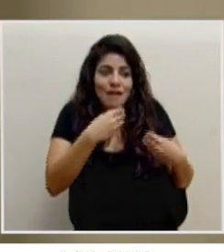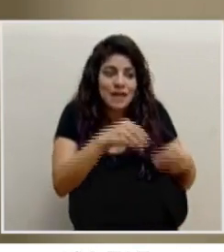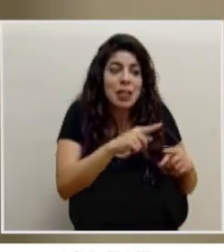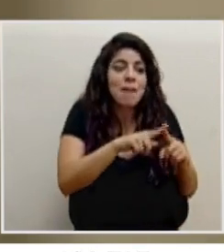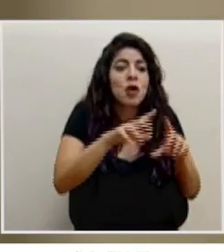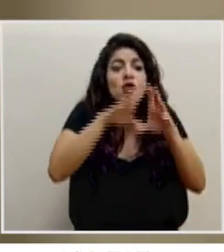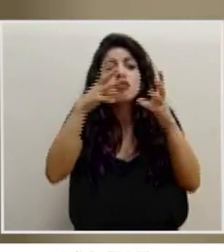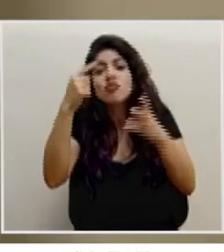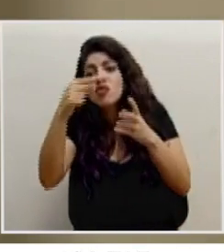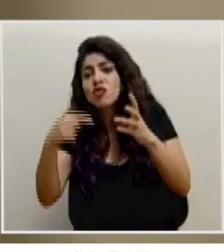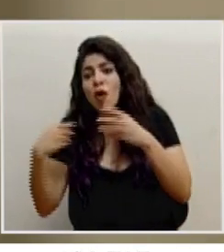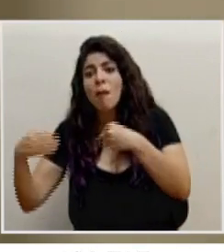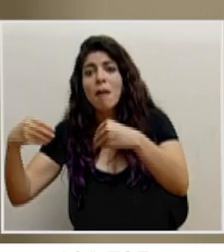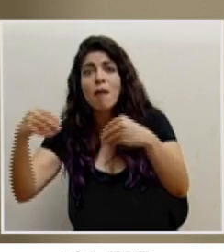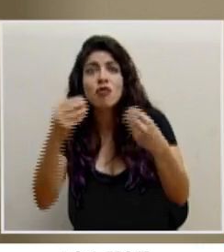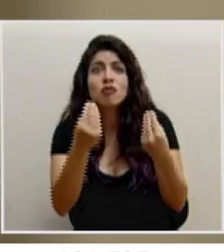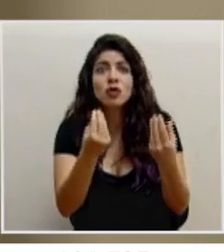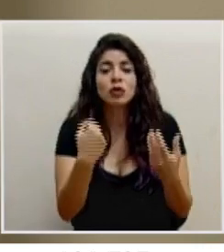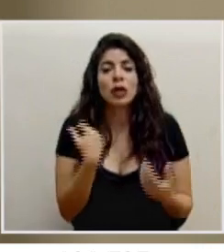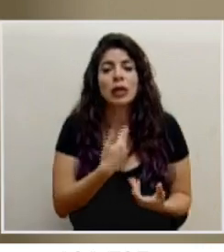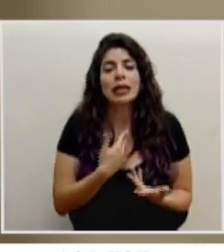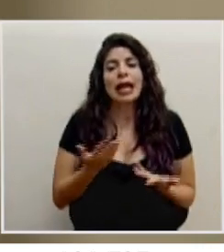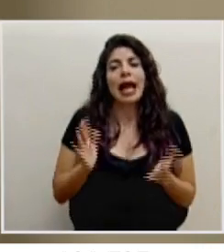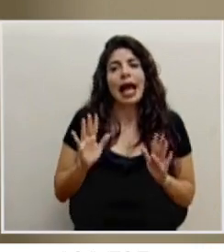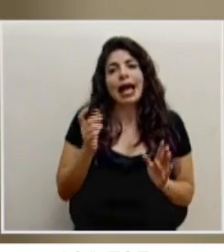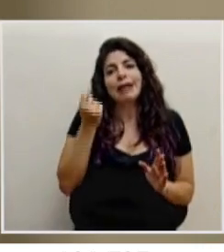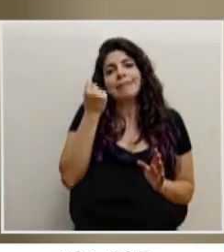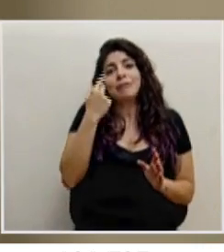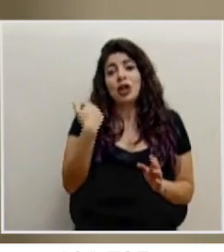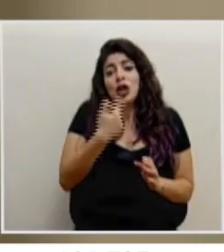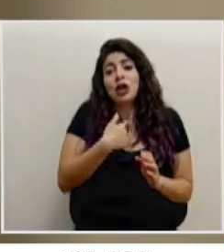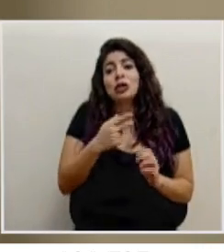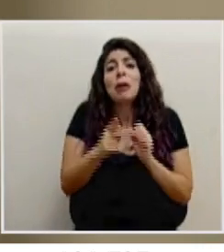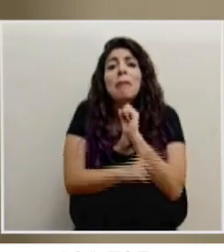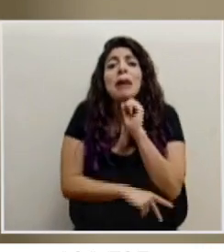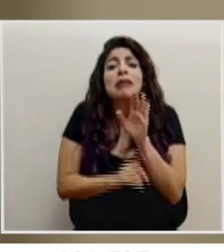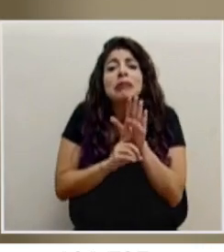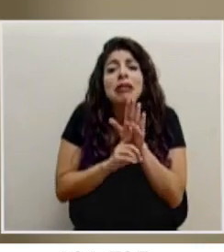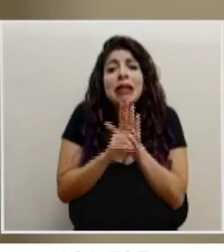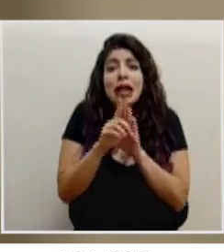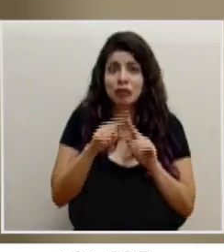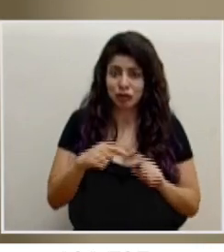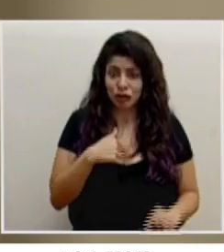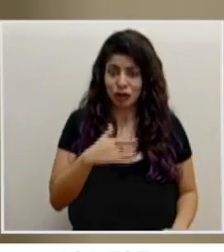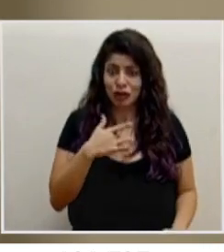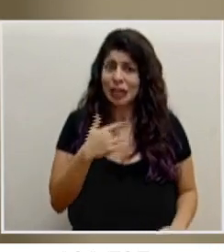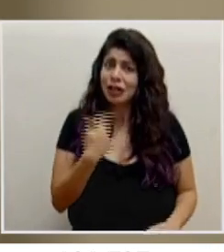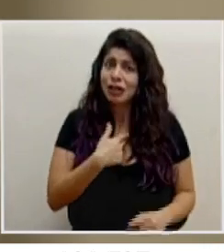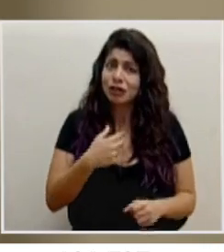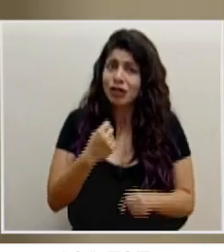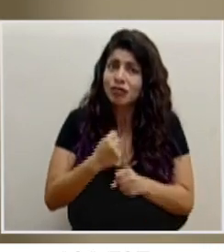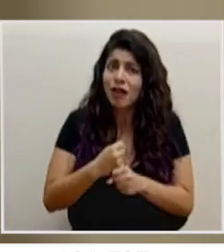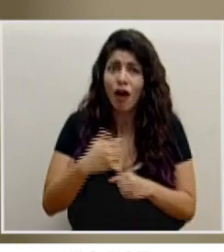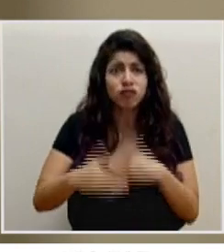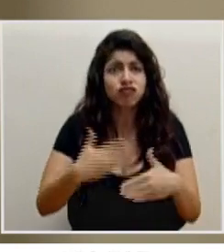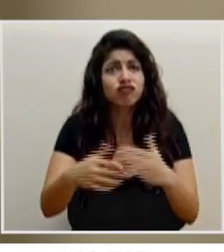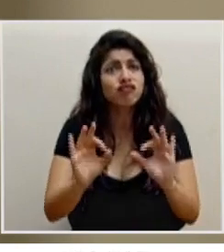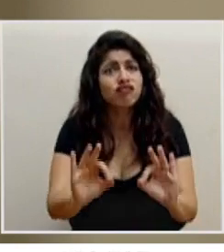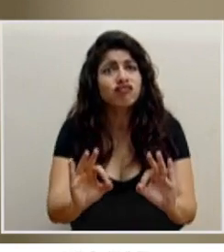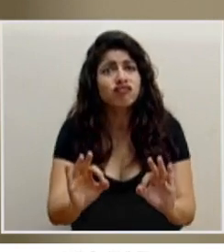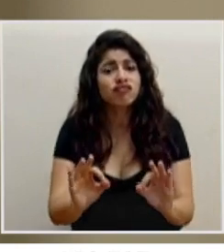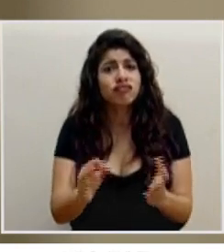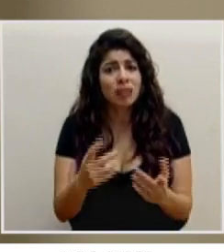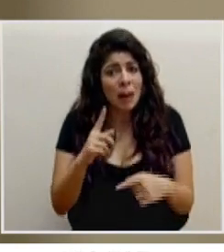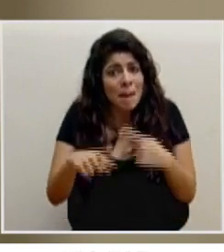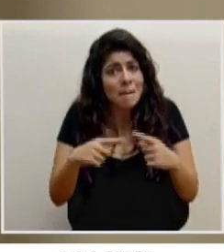mundo. Y en eso yo creo que también tenemos que decir, claro, somos un país en desarrollo, más bien siento que estamos avanzando, ¿verdad?, y